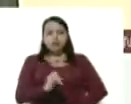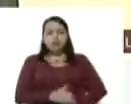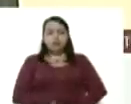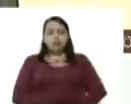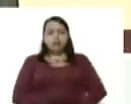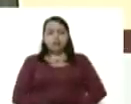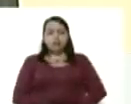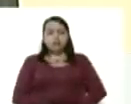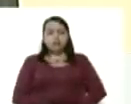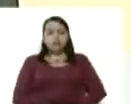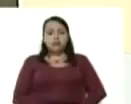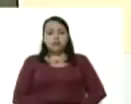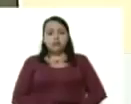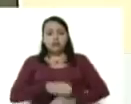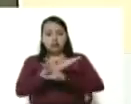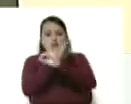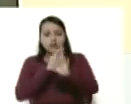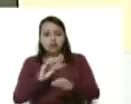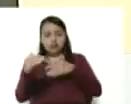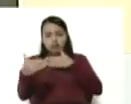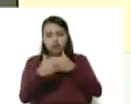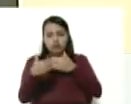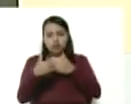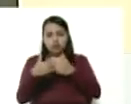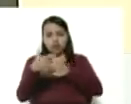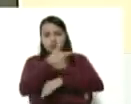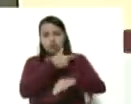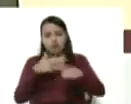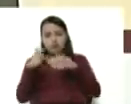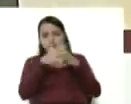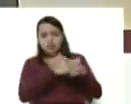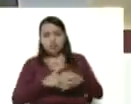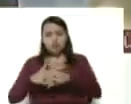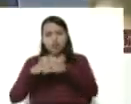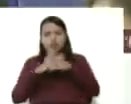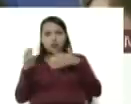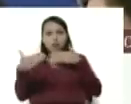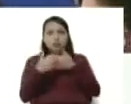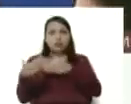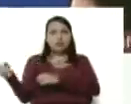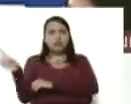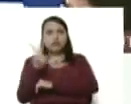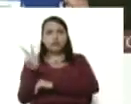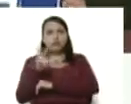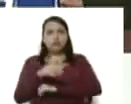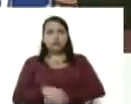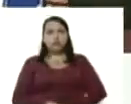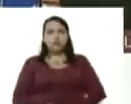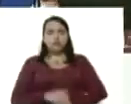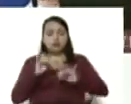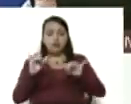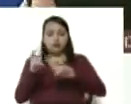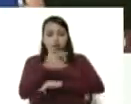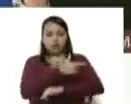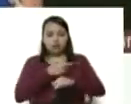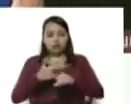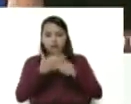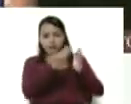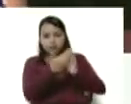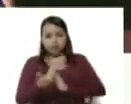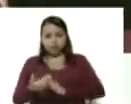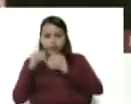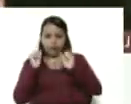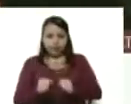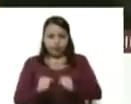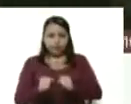ese guión de agresión del gobierno de Estados Unidos contra Venezuela. Este nuevo gobierno llegó firme